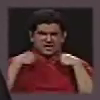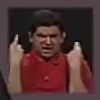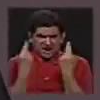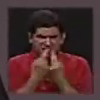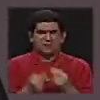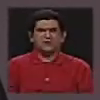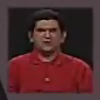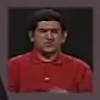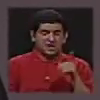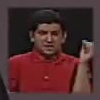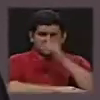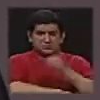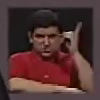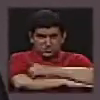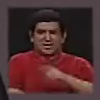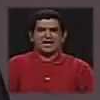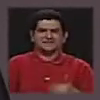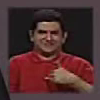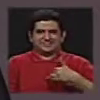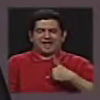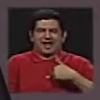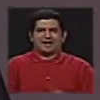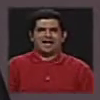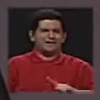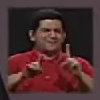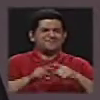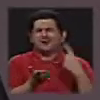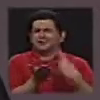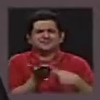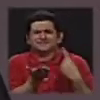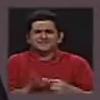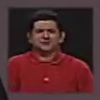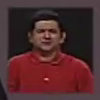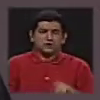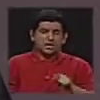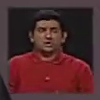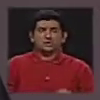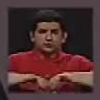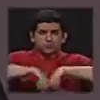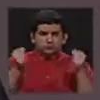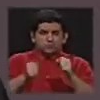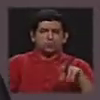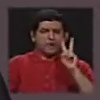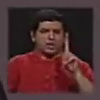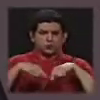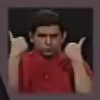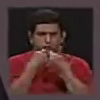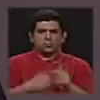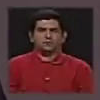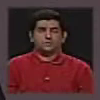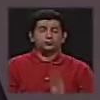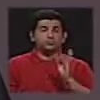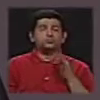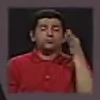estos días en el Consejo de Gobierno, tuvieron una seria discusión, se partieron en dos, porque por supuesto que está en juego